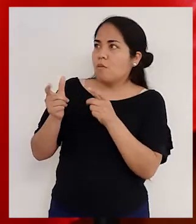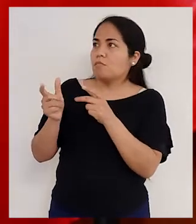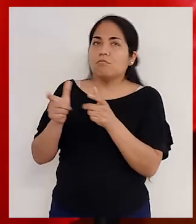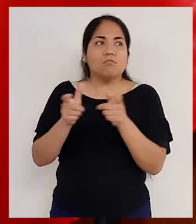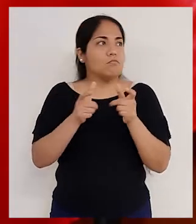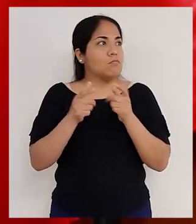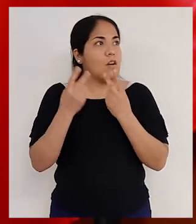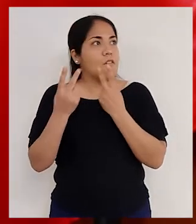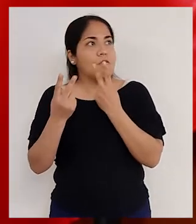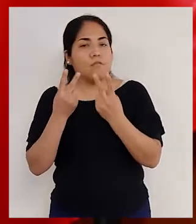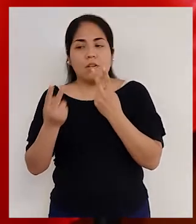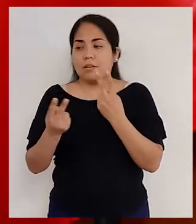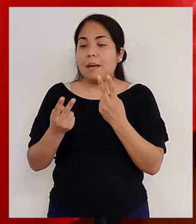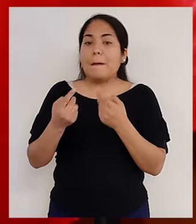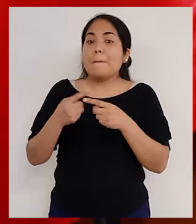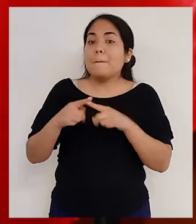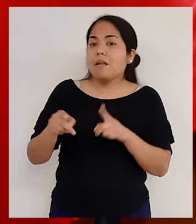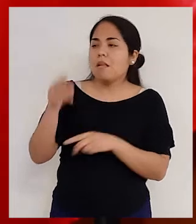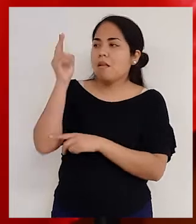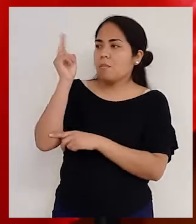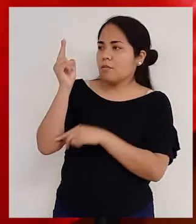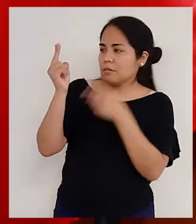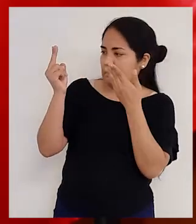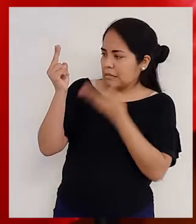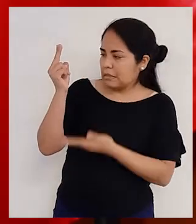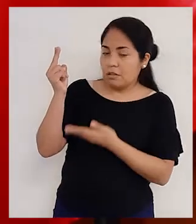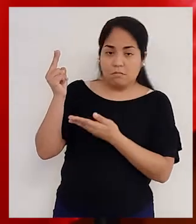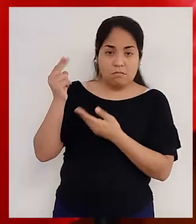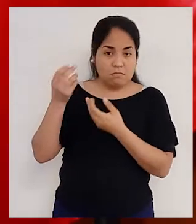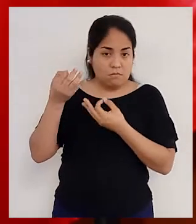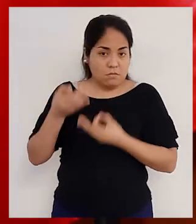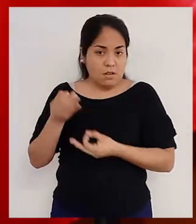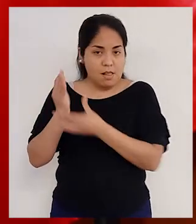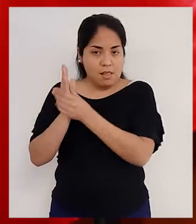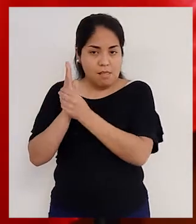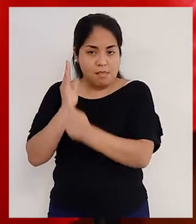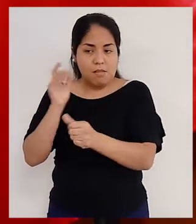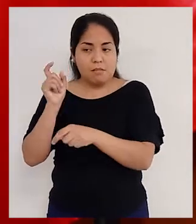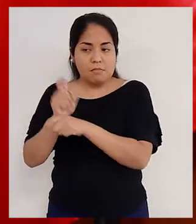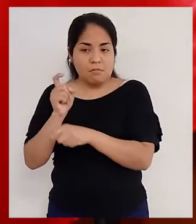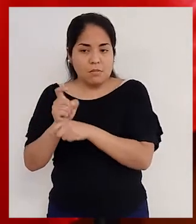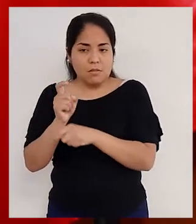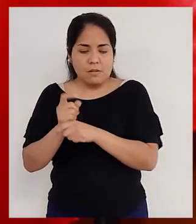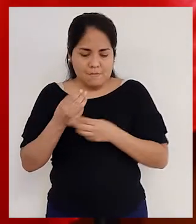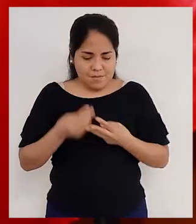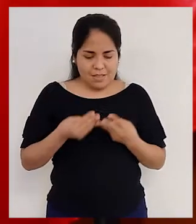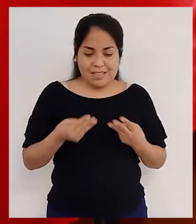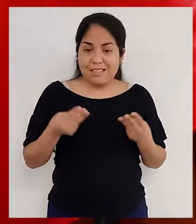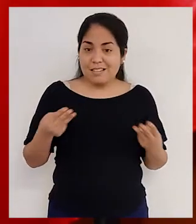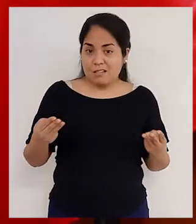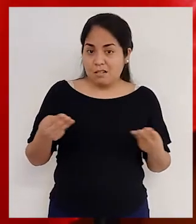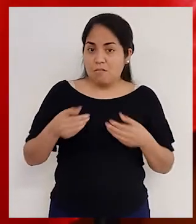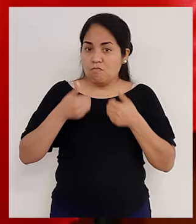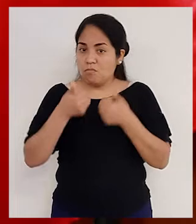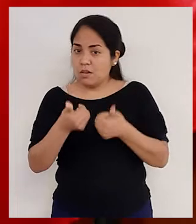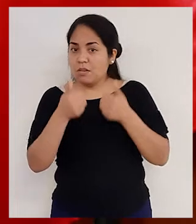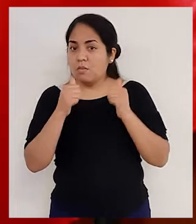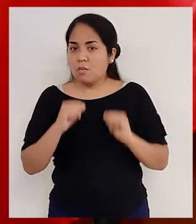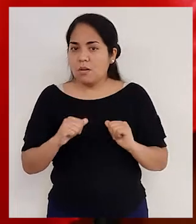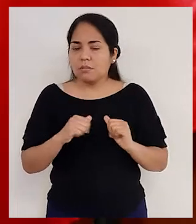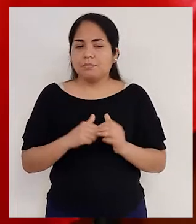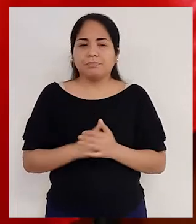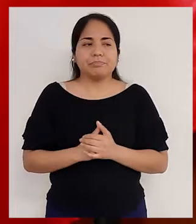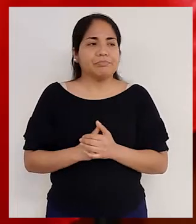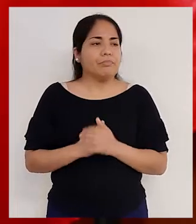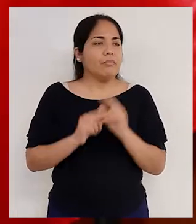estoy refiriendo también a los profesores capacitados para enseñar a personas con discapacidad, al material que deben tener